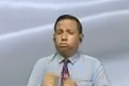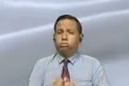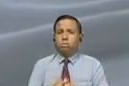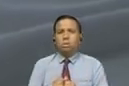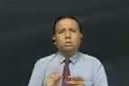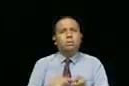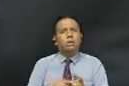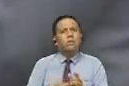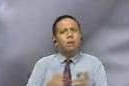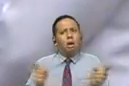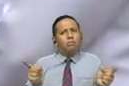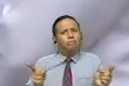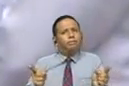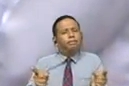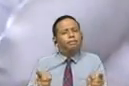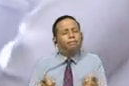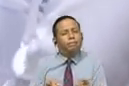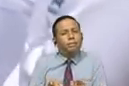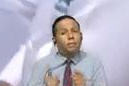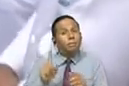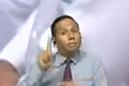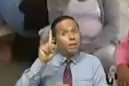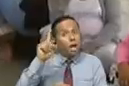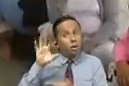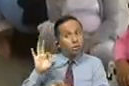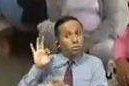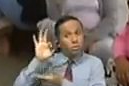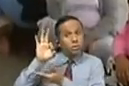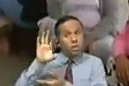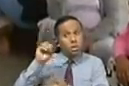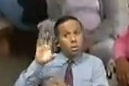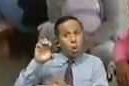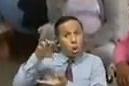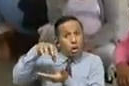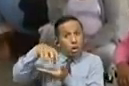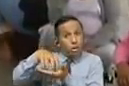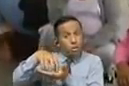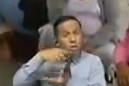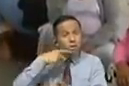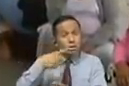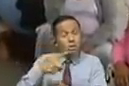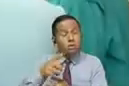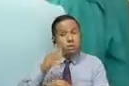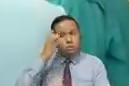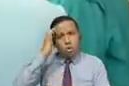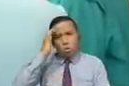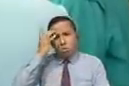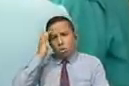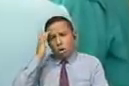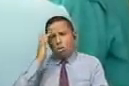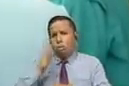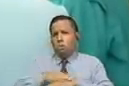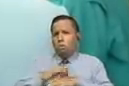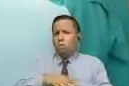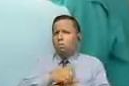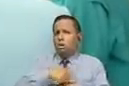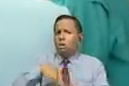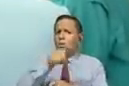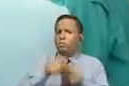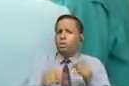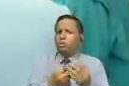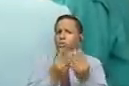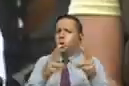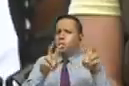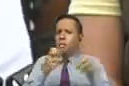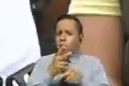reducción importante, pero los representantes del COE cantonal no dejan de mostrar su preocupación porque la gente no está cumpliendo con las medidas de